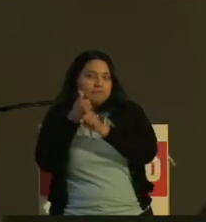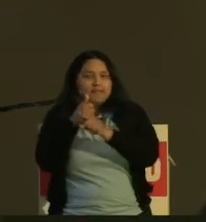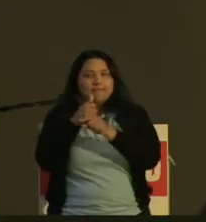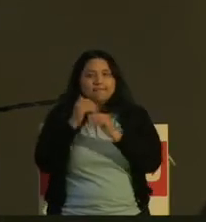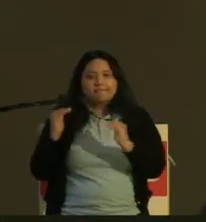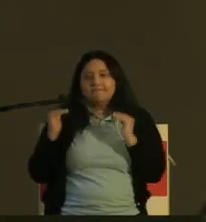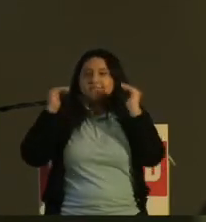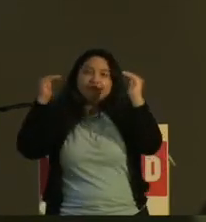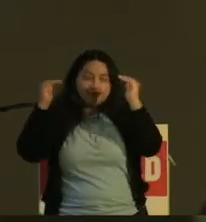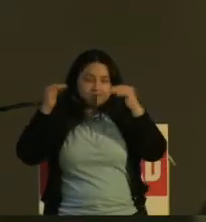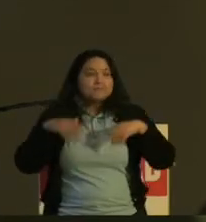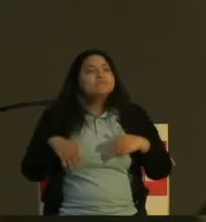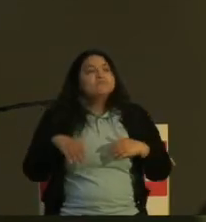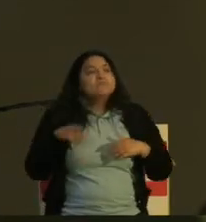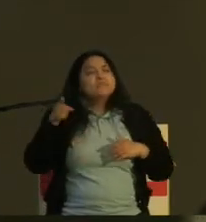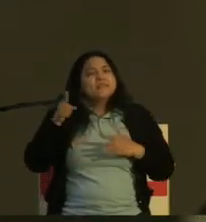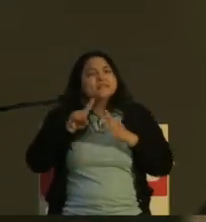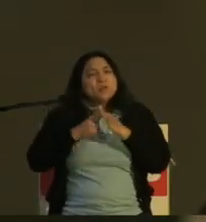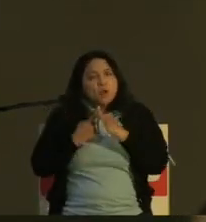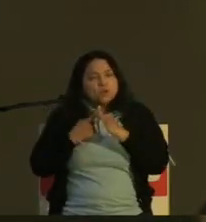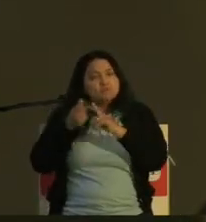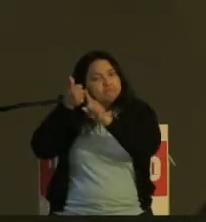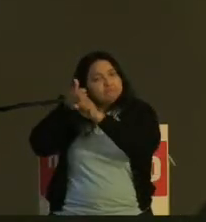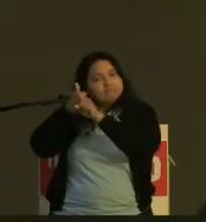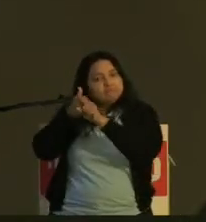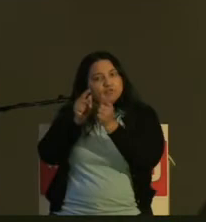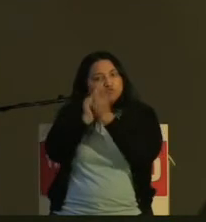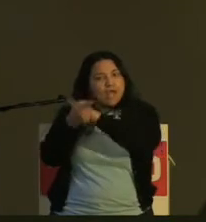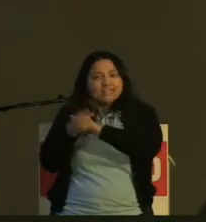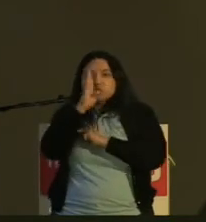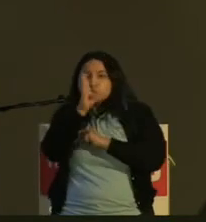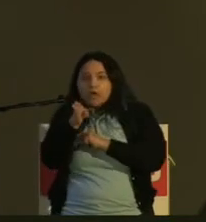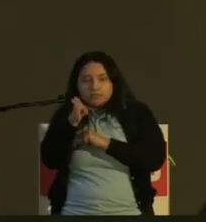y entonces empezaron a traducir ellos mismos de manera directa,